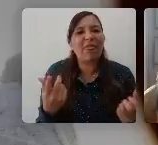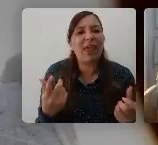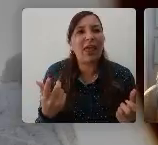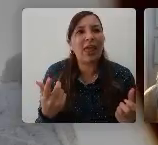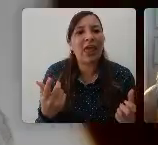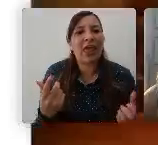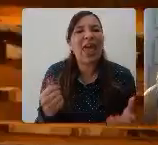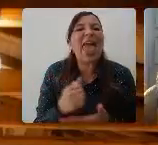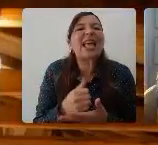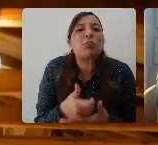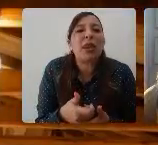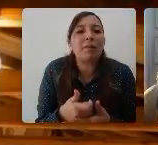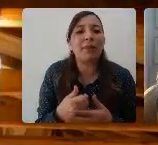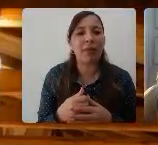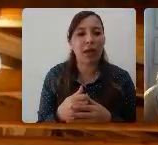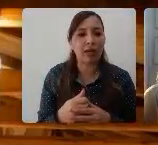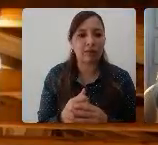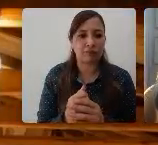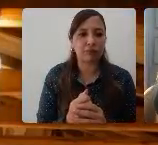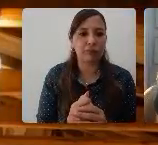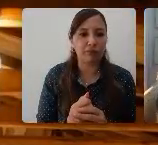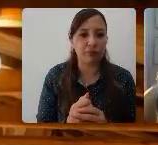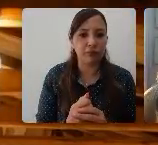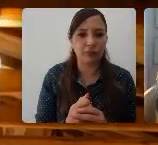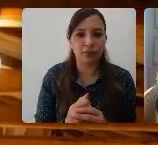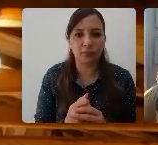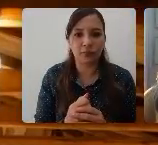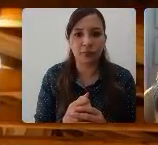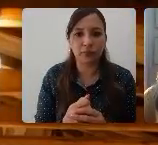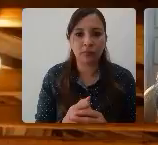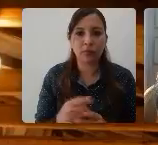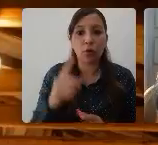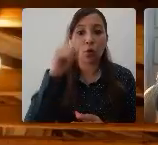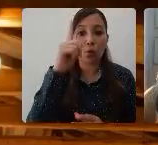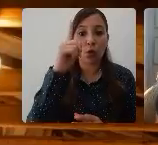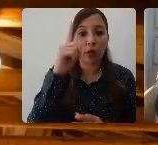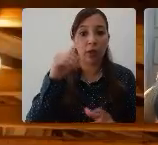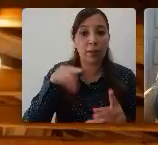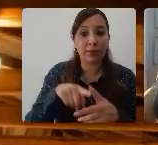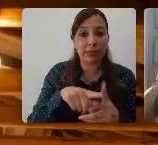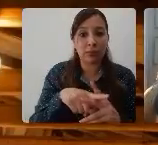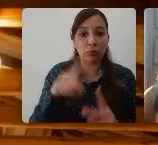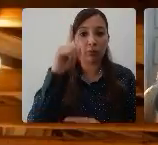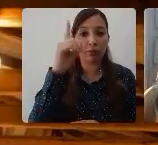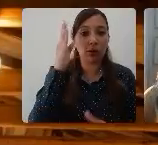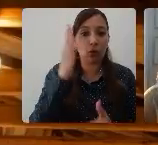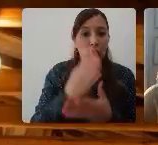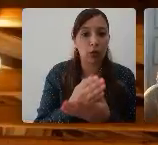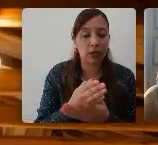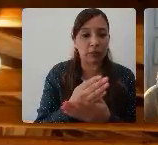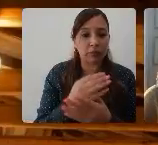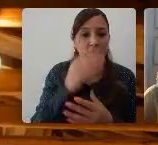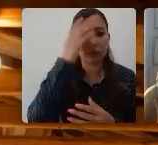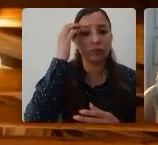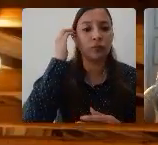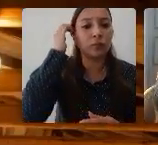a iniciar este este pequeño bloque inicial sobre cómo estaría reactivándose ese turismo